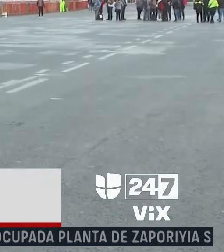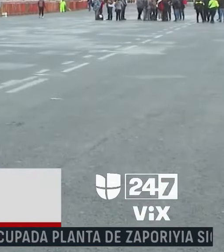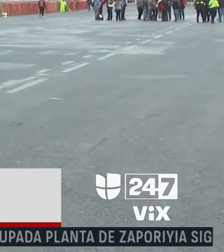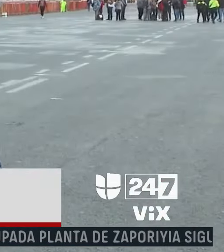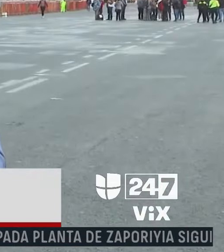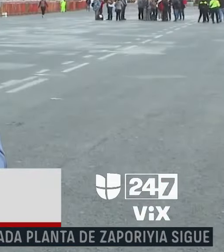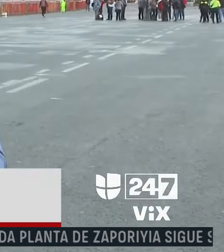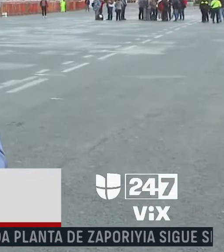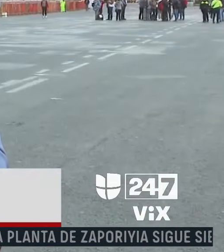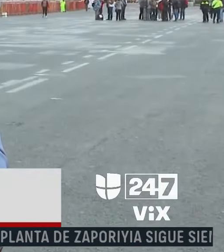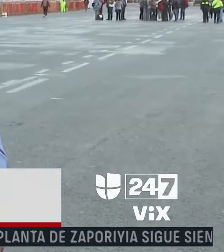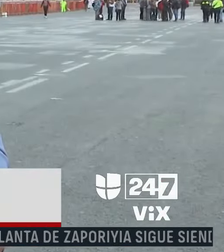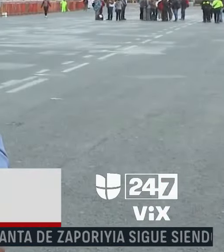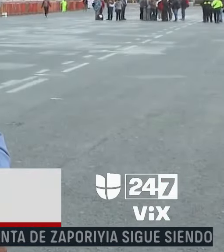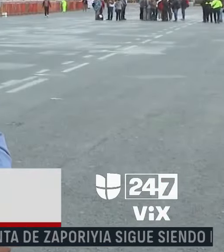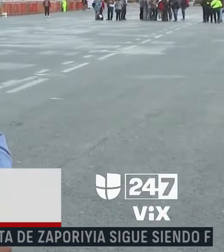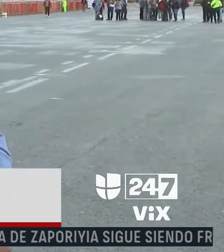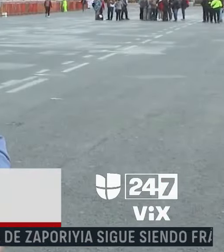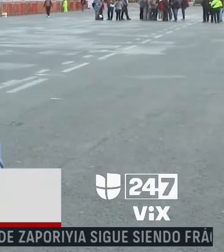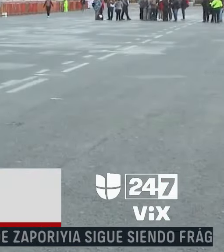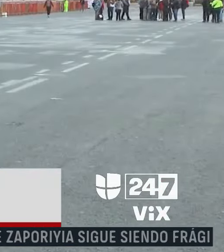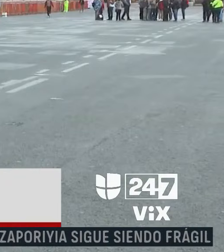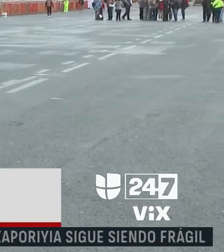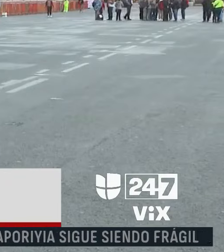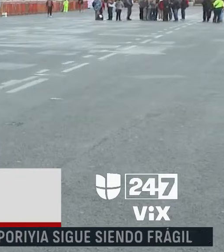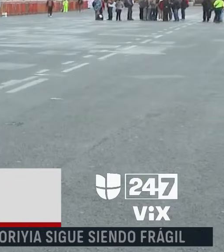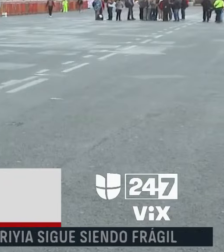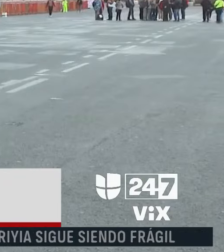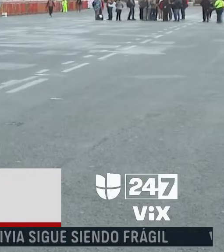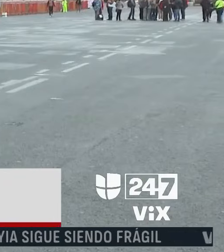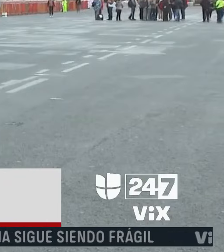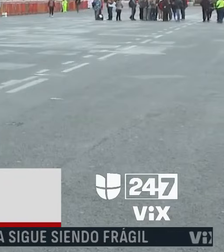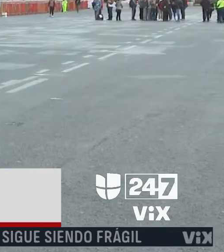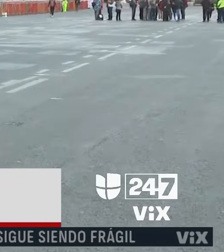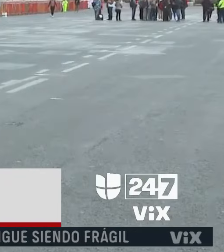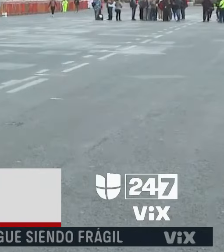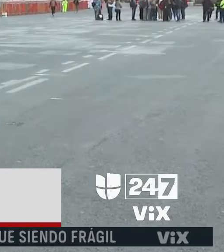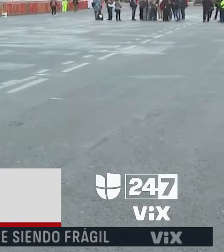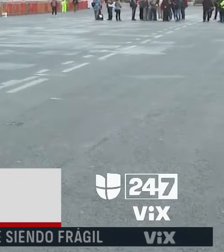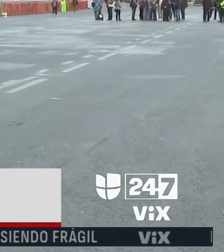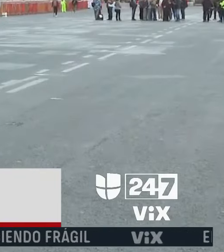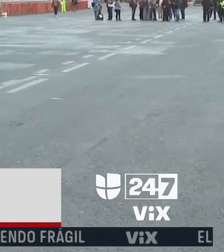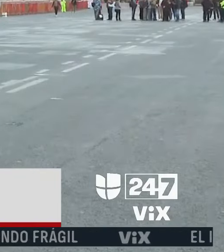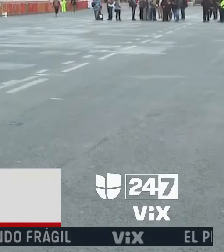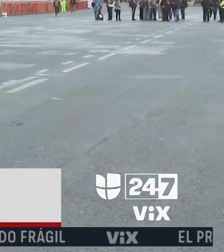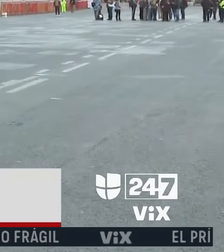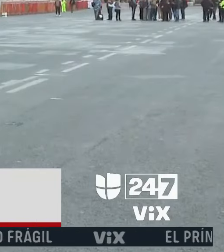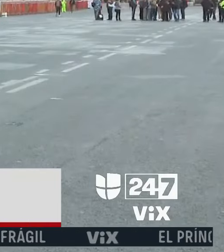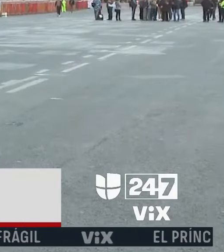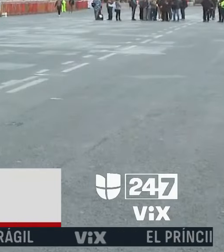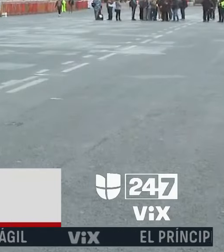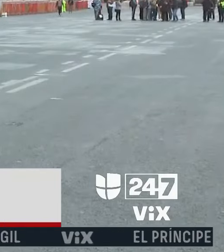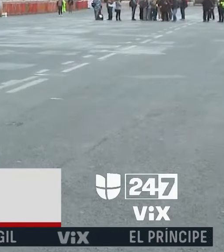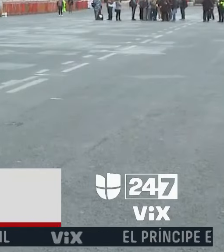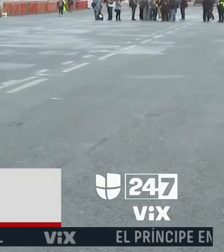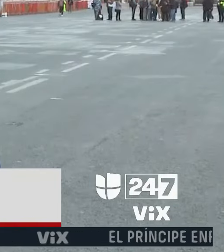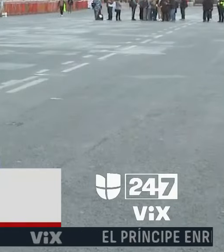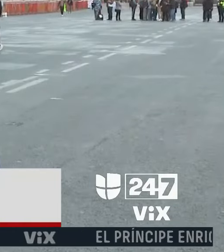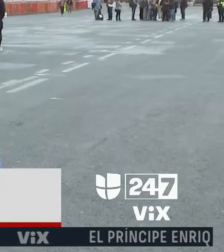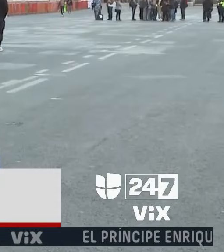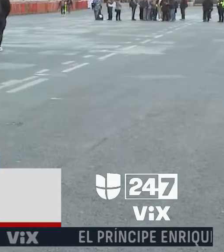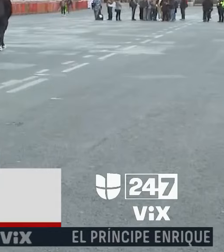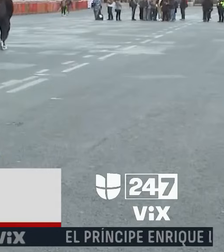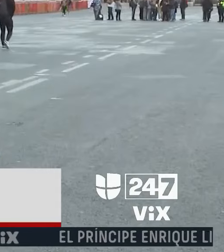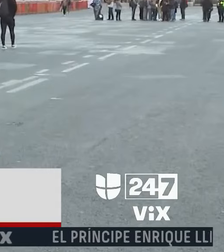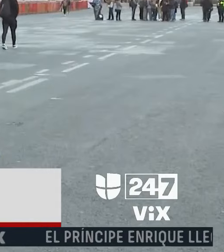las realiza? Él dice que se deben de recuperar los derechos sociales a través de la Constitución y también argumentó que